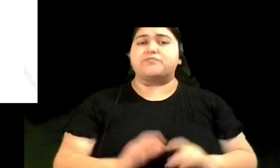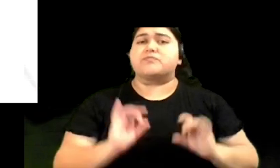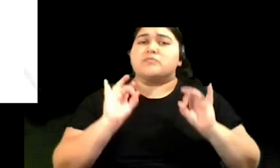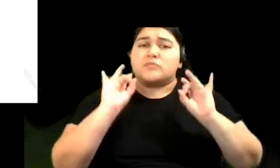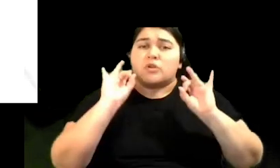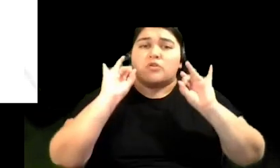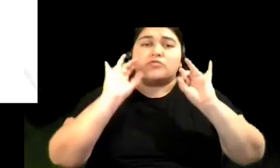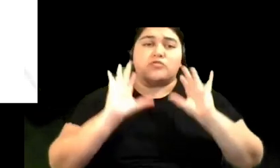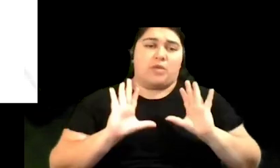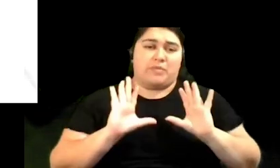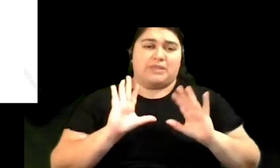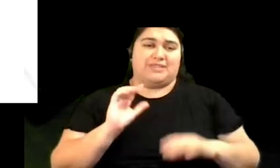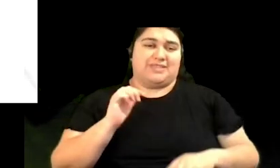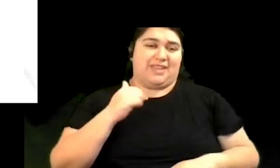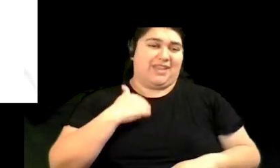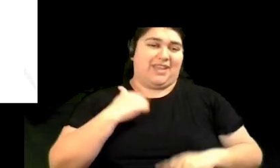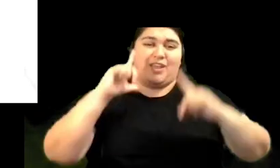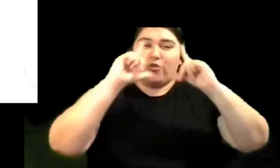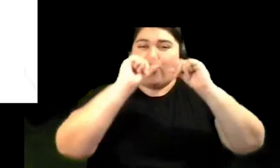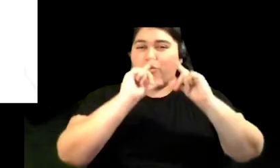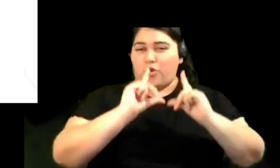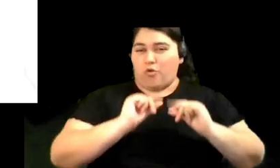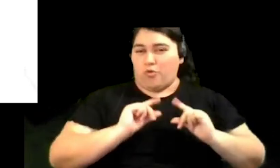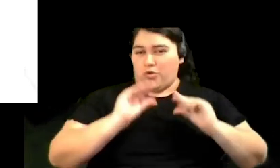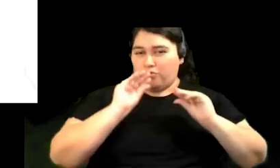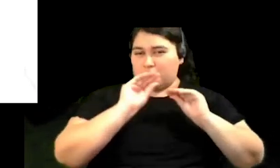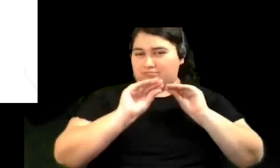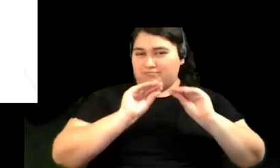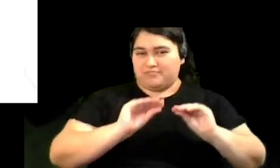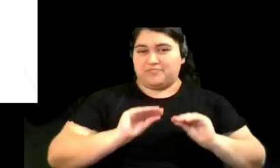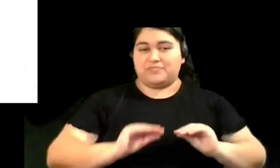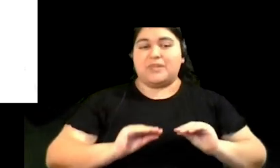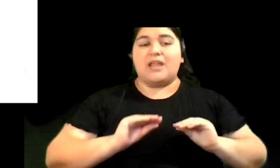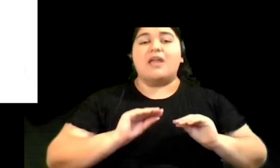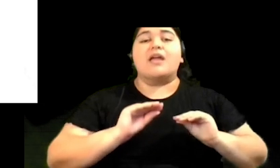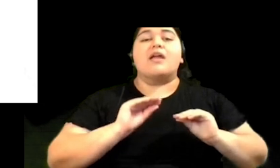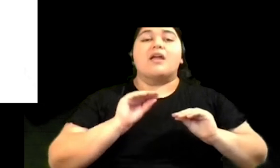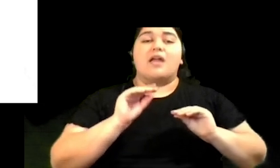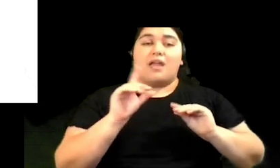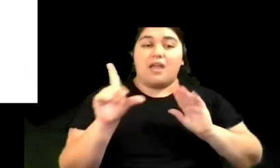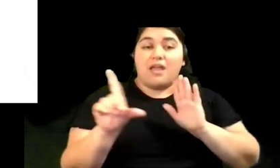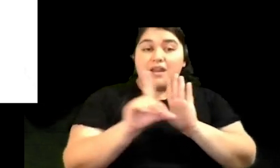solamente hice una enumeración de los títulos que alcanza la ley